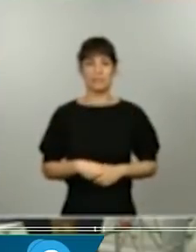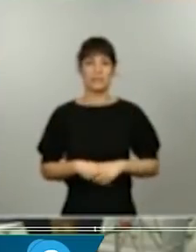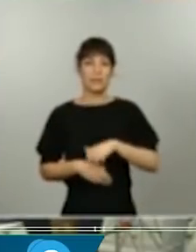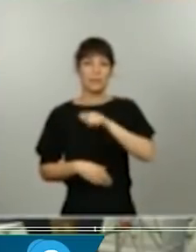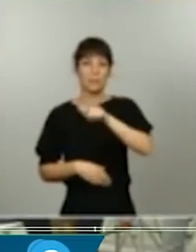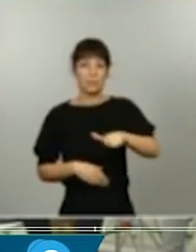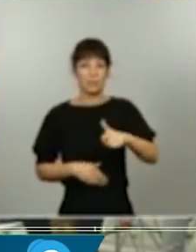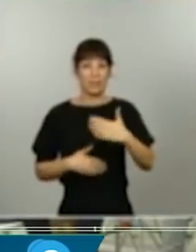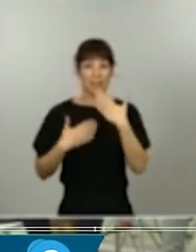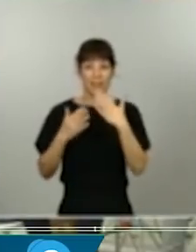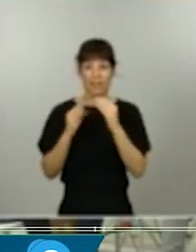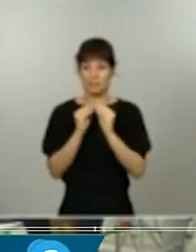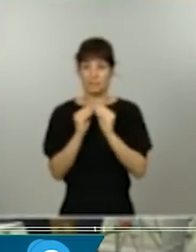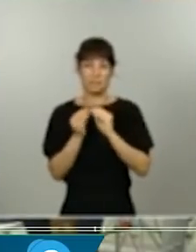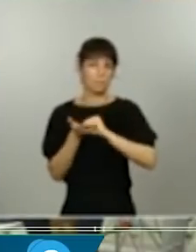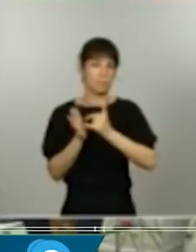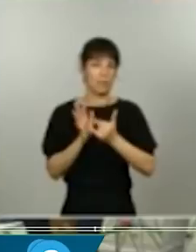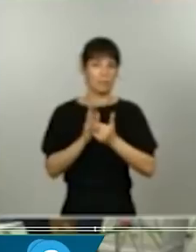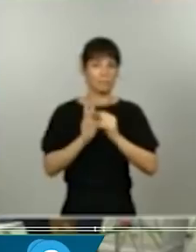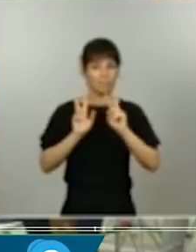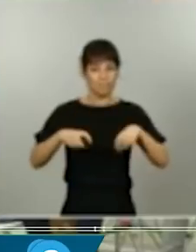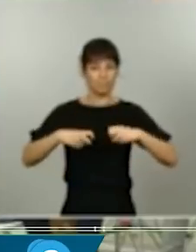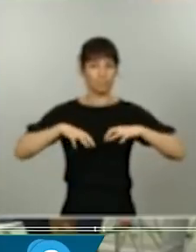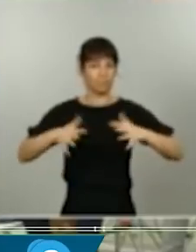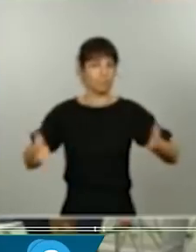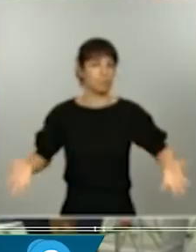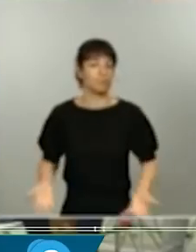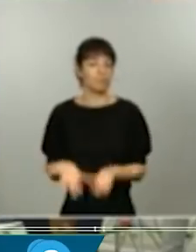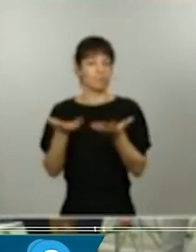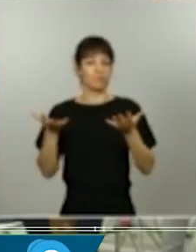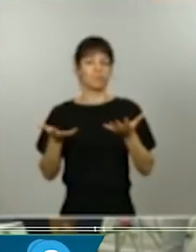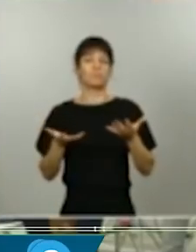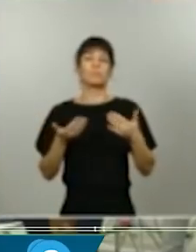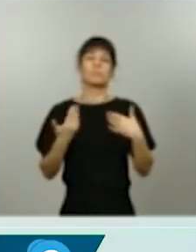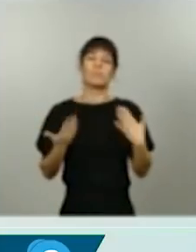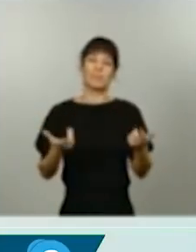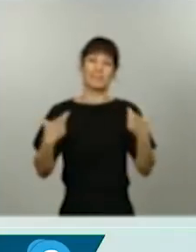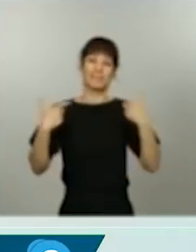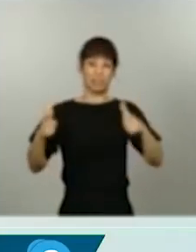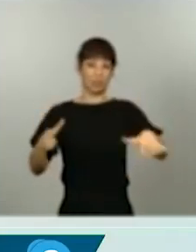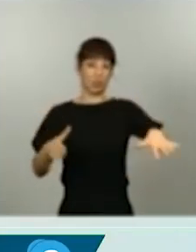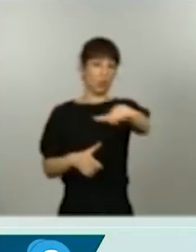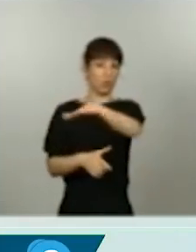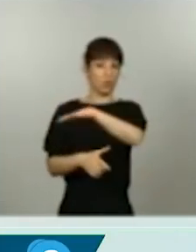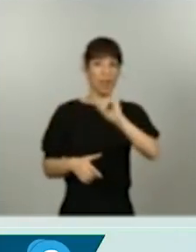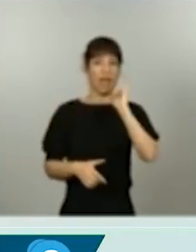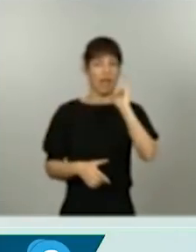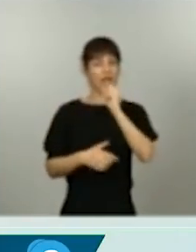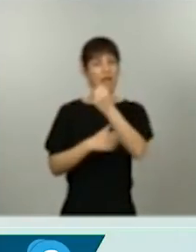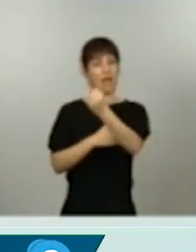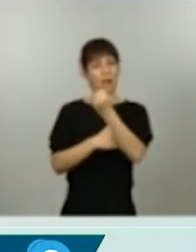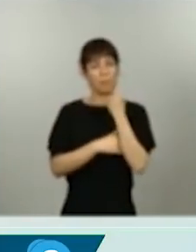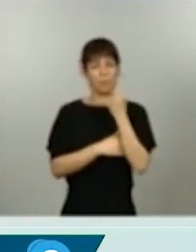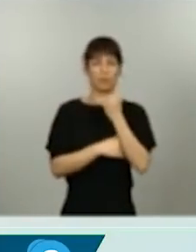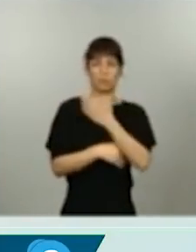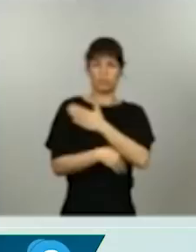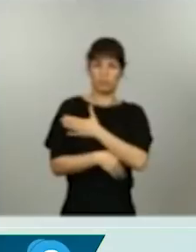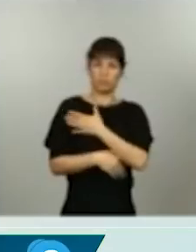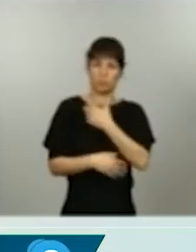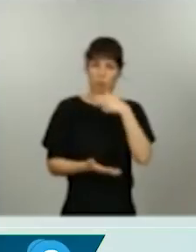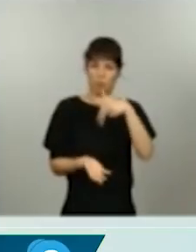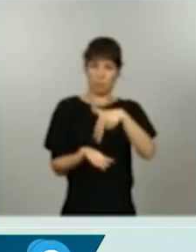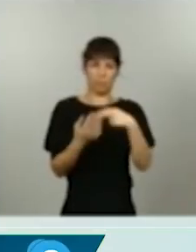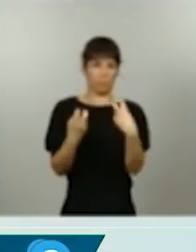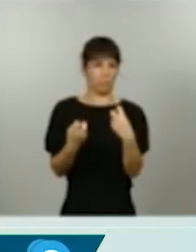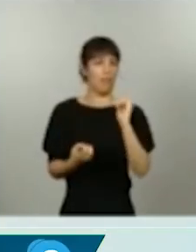interés. Y con Rajoy no pasó en absoluto, y así digamos que la hegemonía, la superioridad